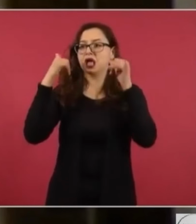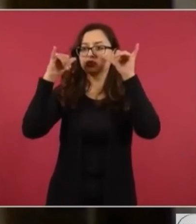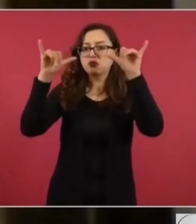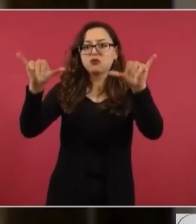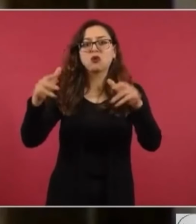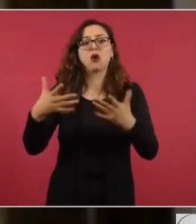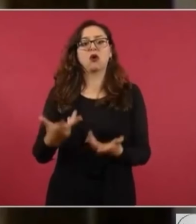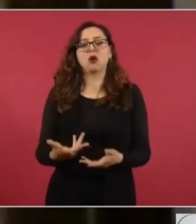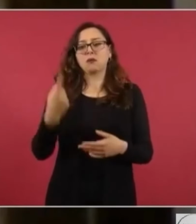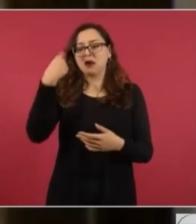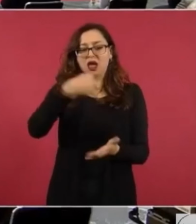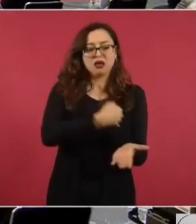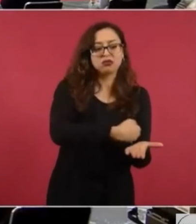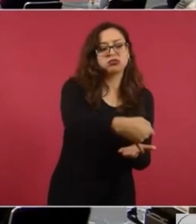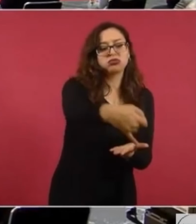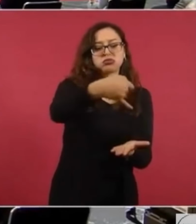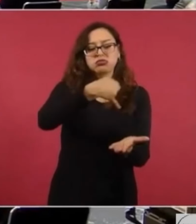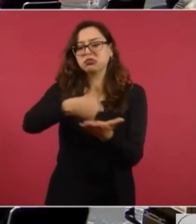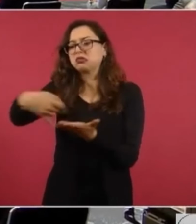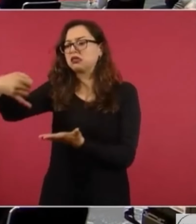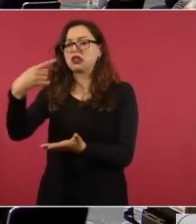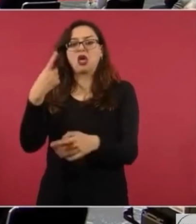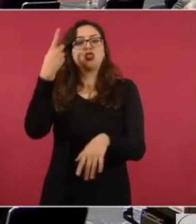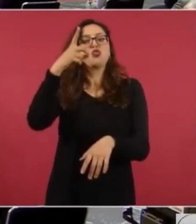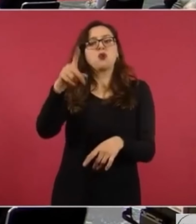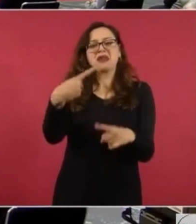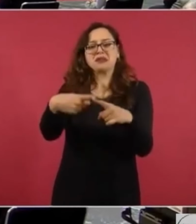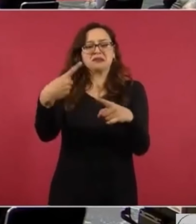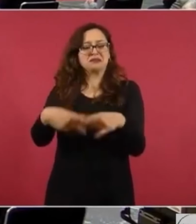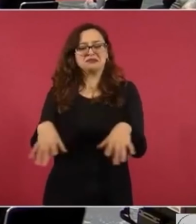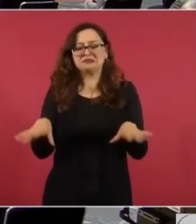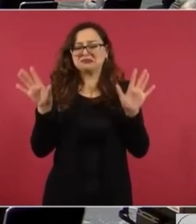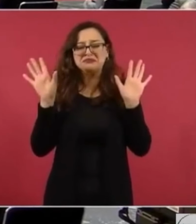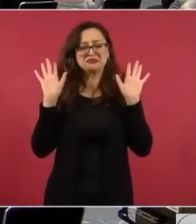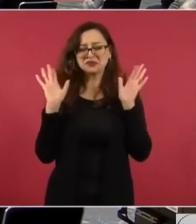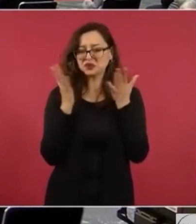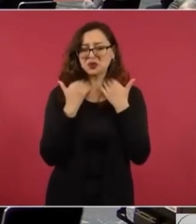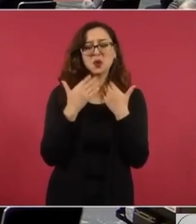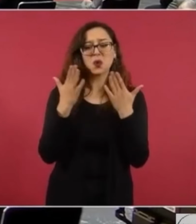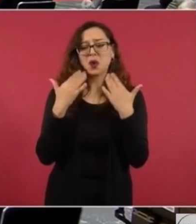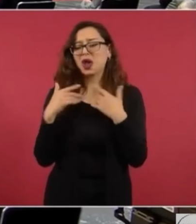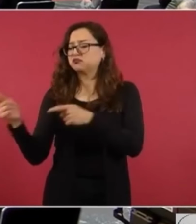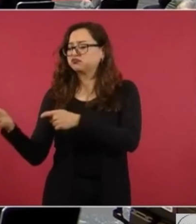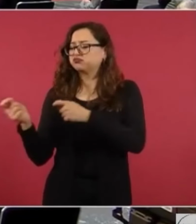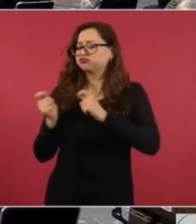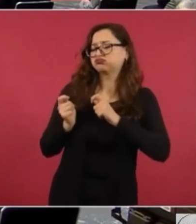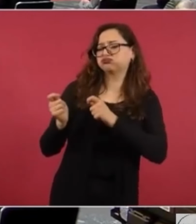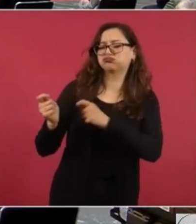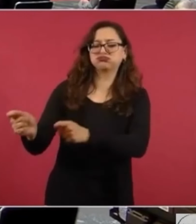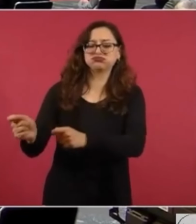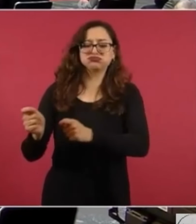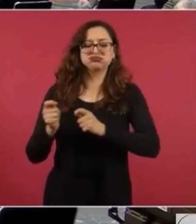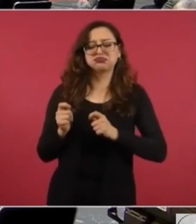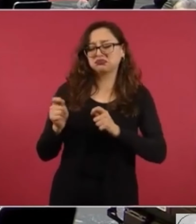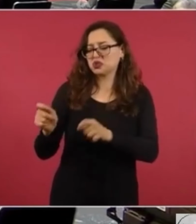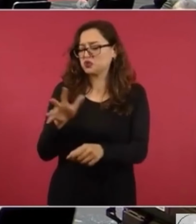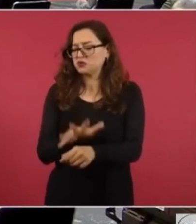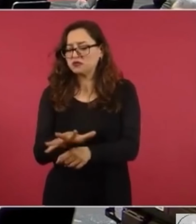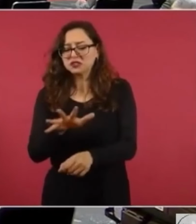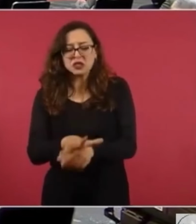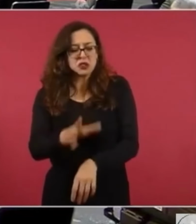bueyes. Cada familia labraba la extensión de terreno que estimaba ser suficiente para producir lo